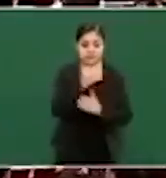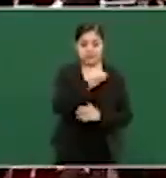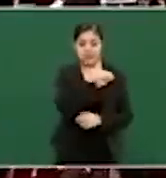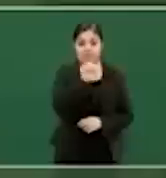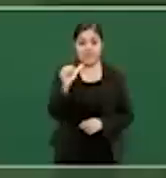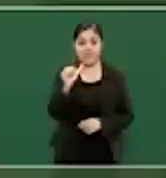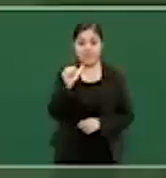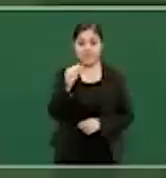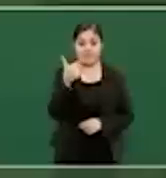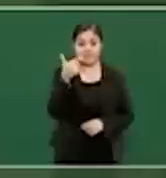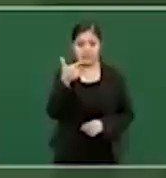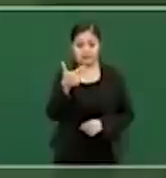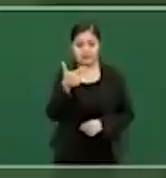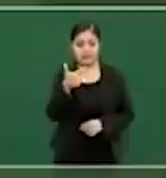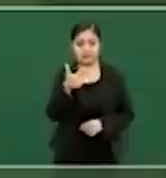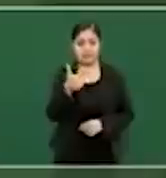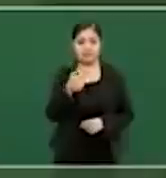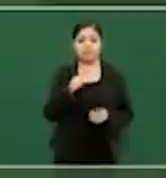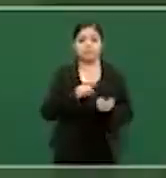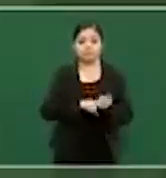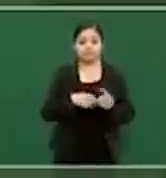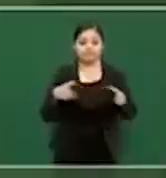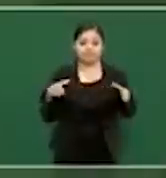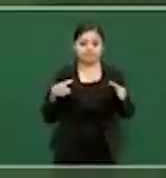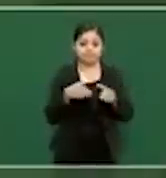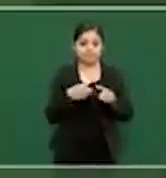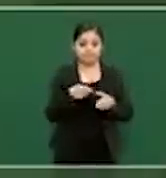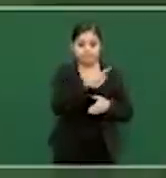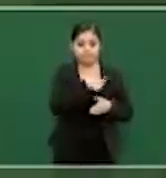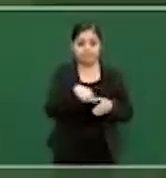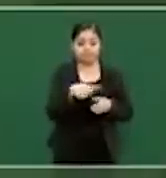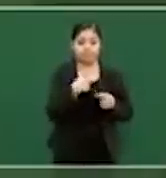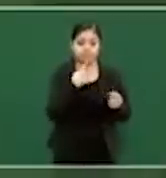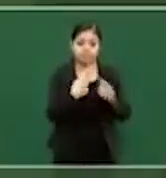se reúne el Gabinete de Seguridad.